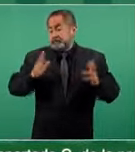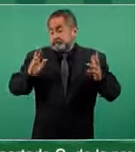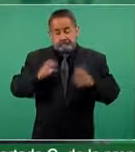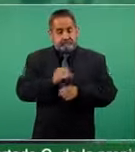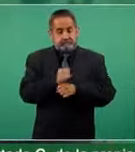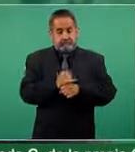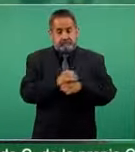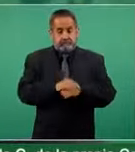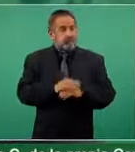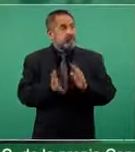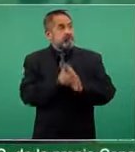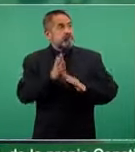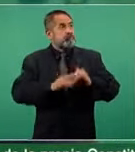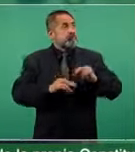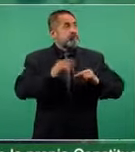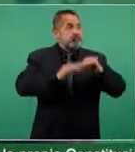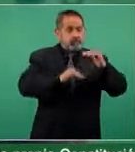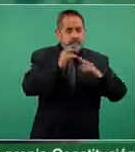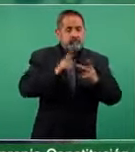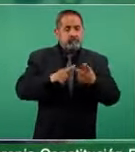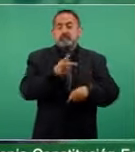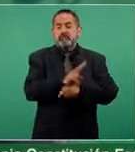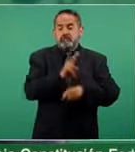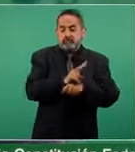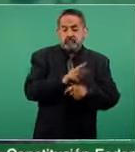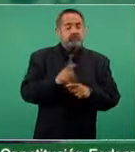en la construcción, en la supervisión?